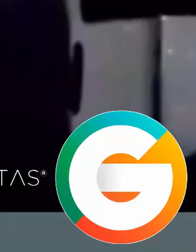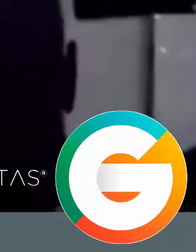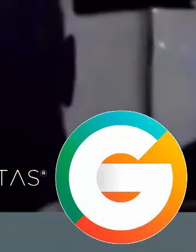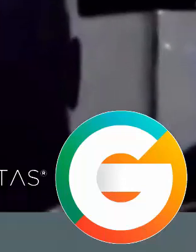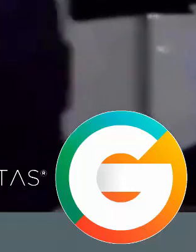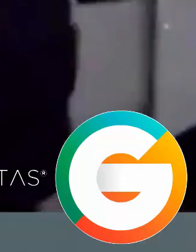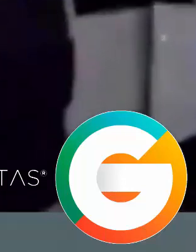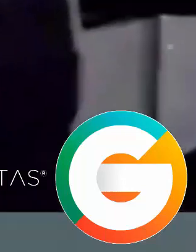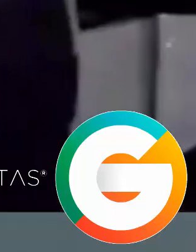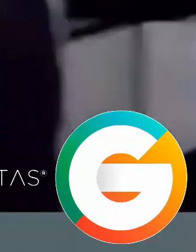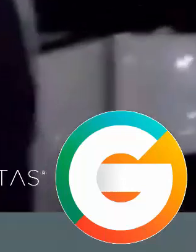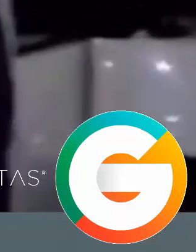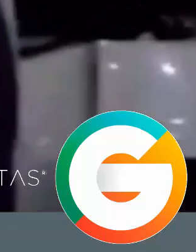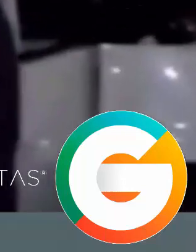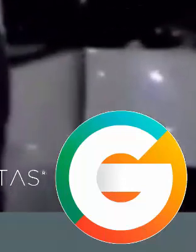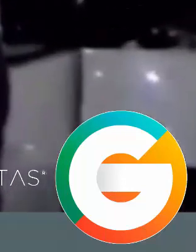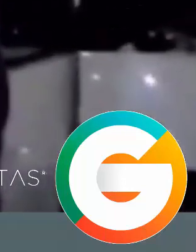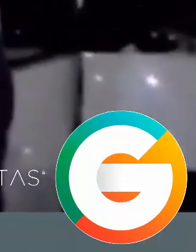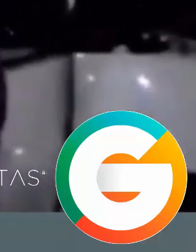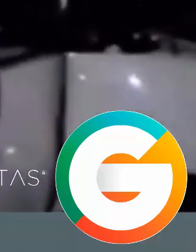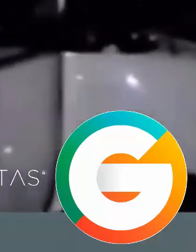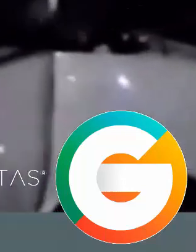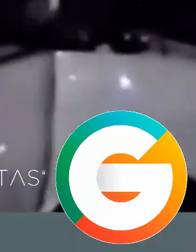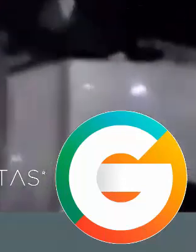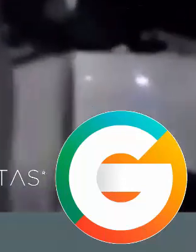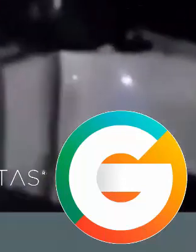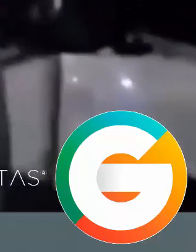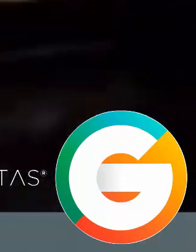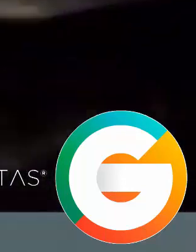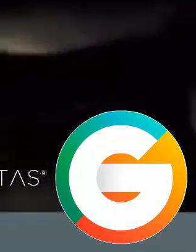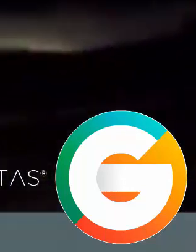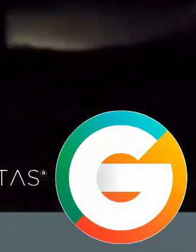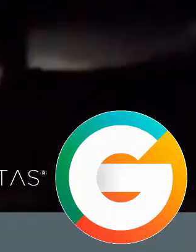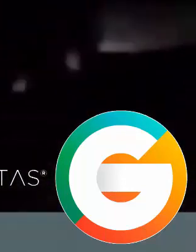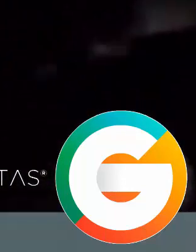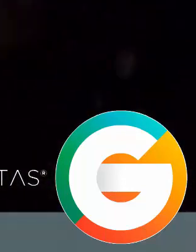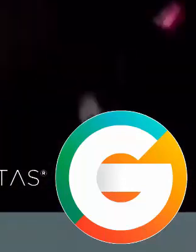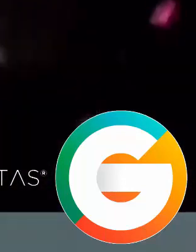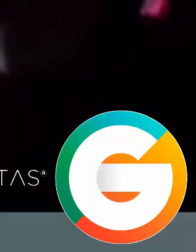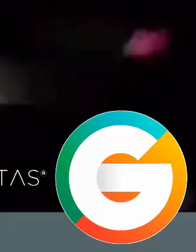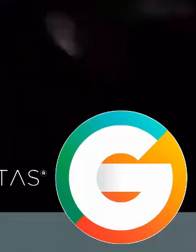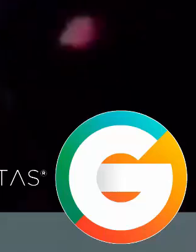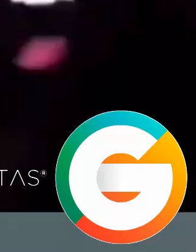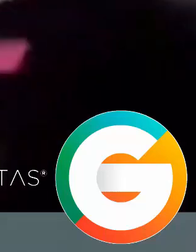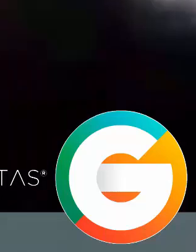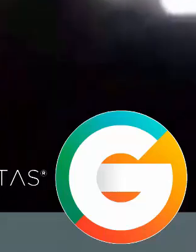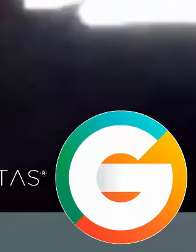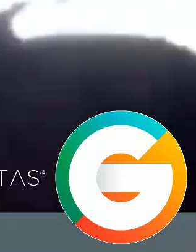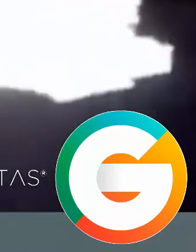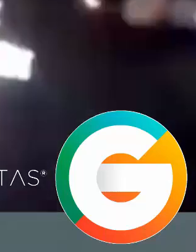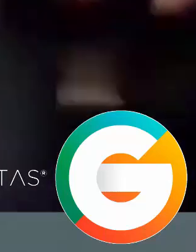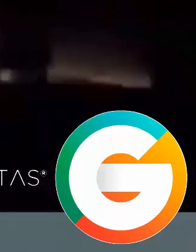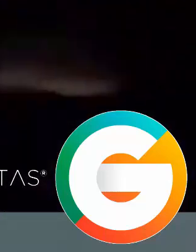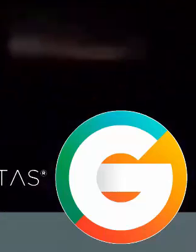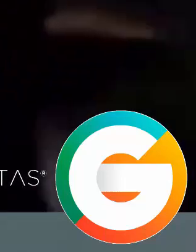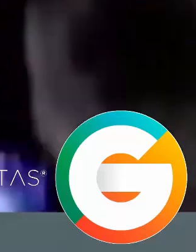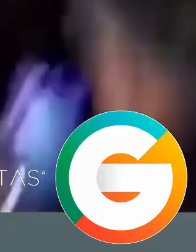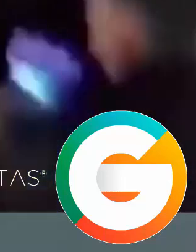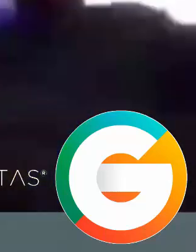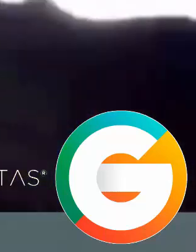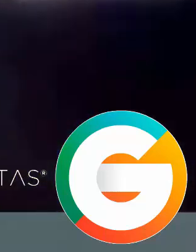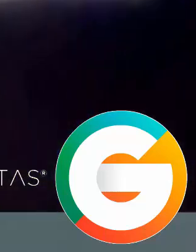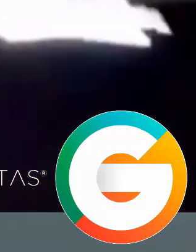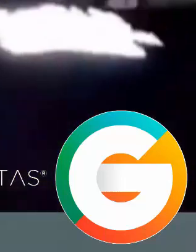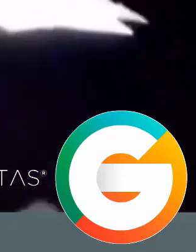fue un operativo inteligente en coordinación con el Ejército Mexicano, a quien le agradezco todo el apoyo. Además